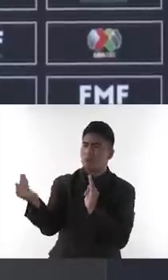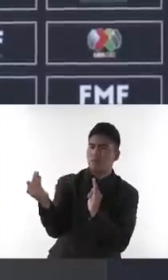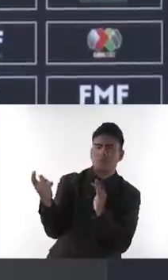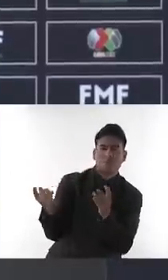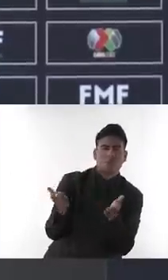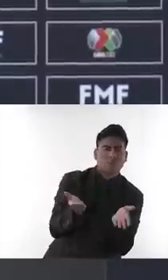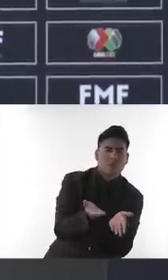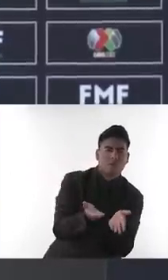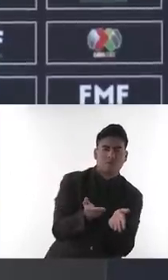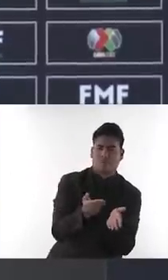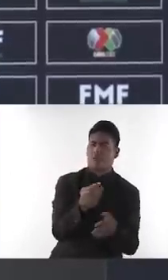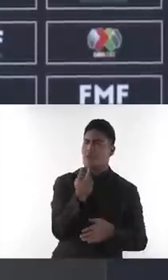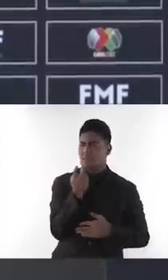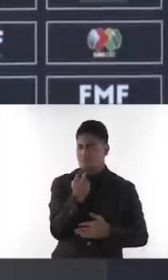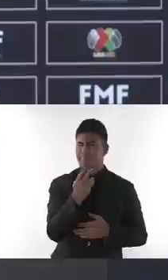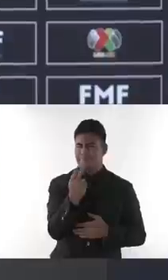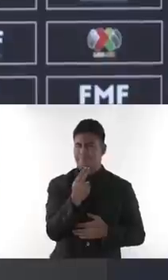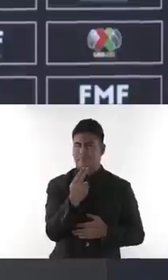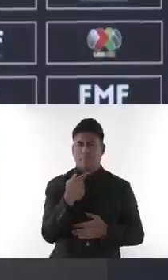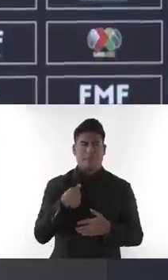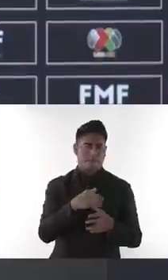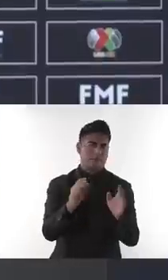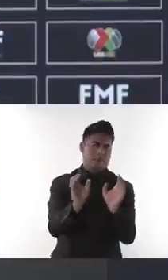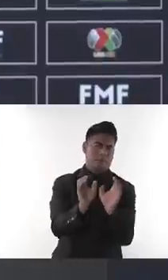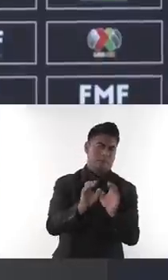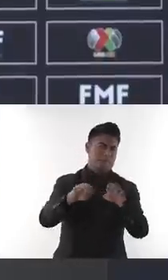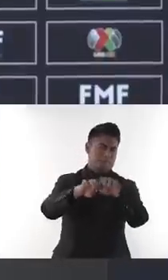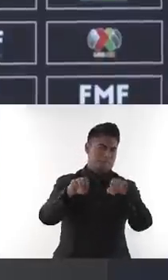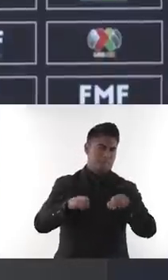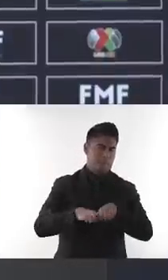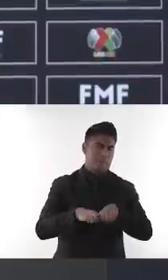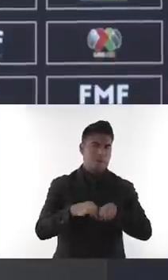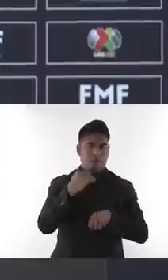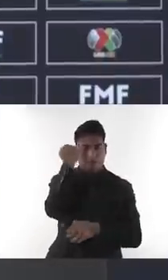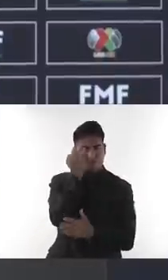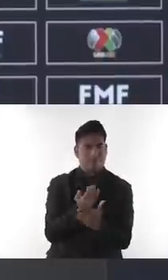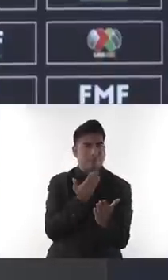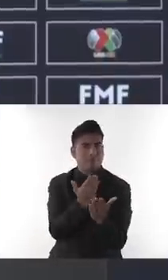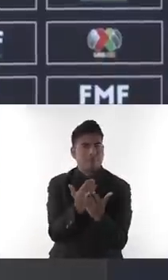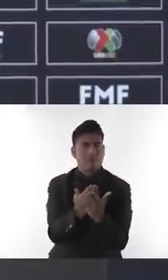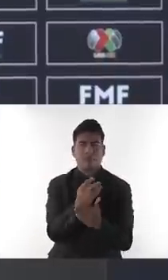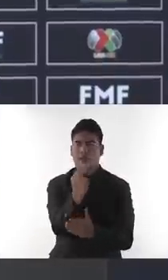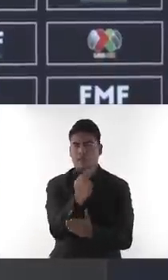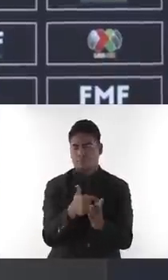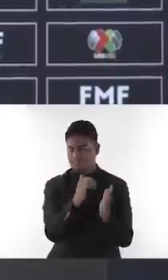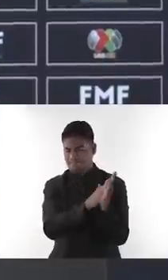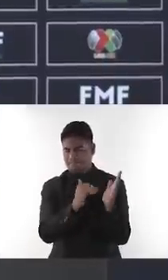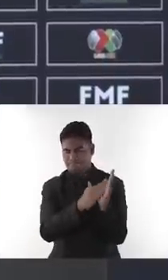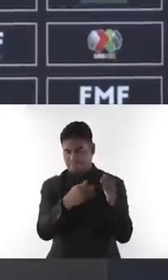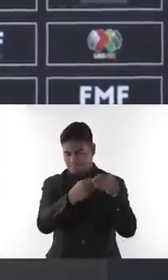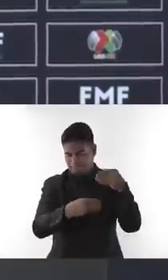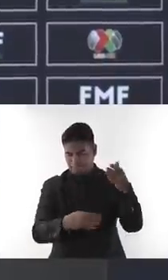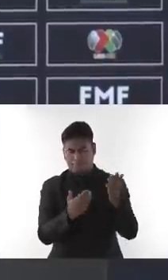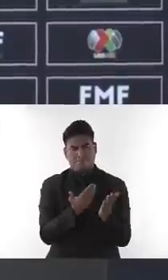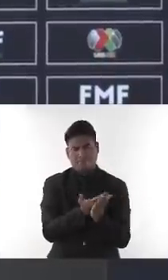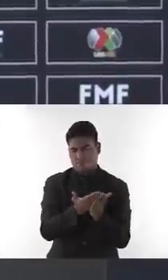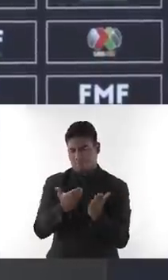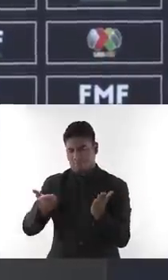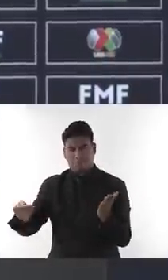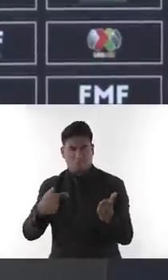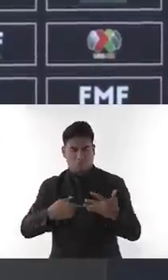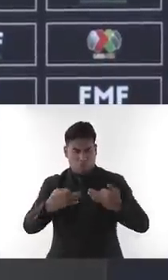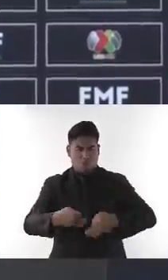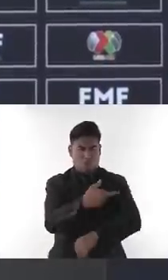acompañarlos y generar respuestas previas a que presenten su documentación. Y en la